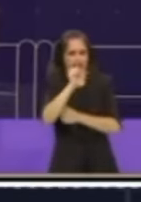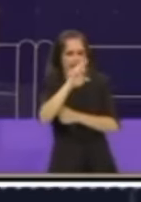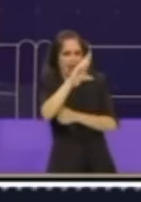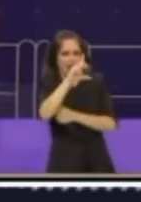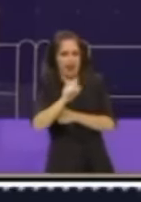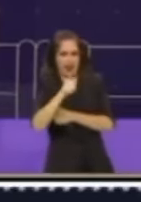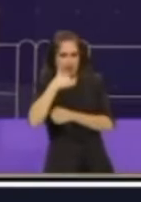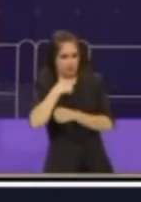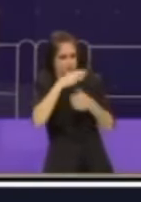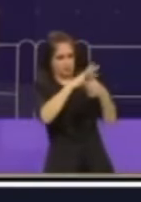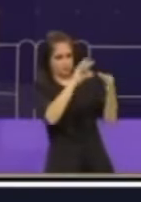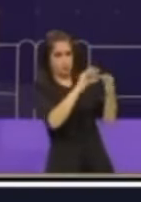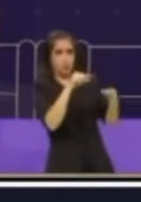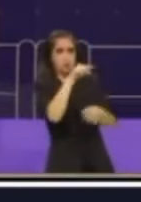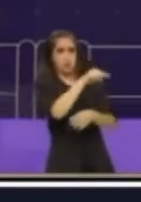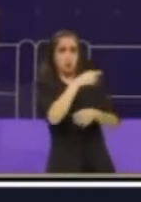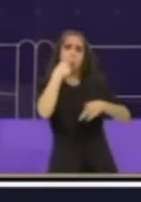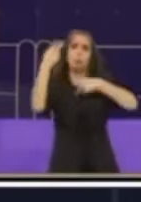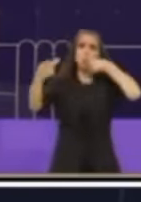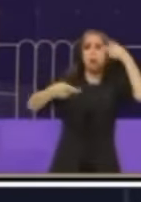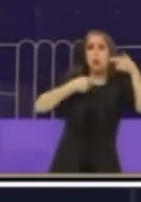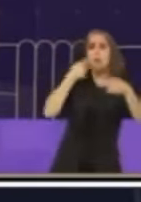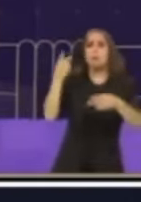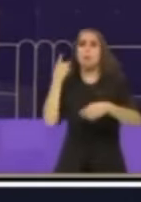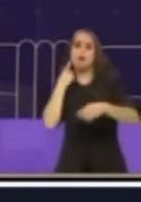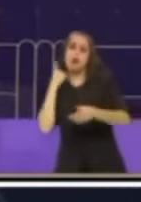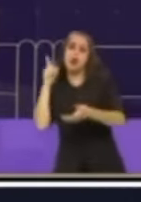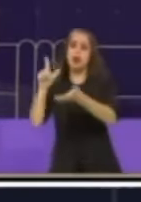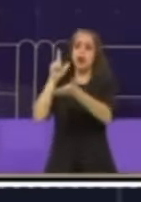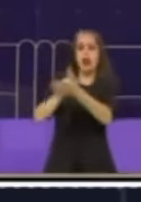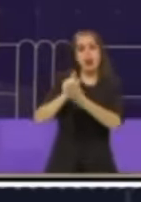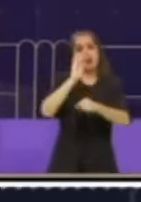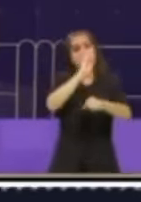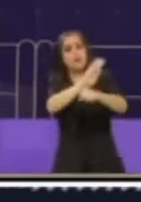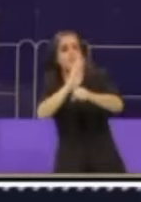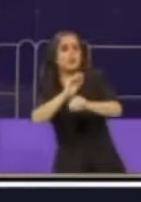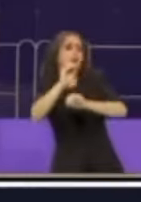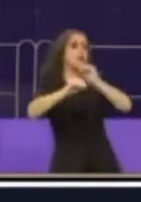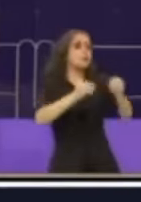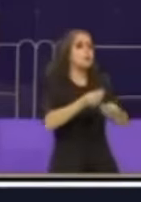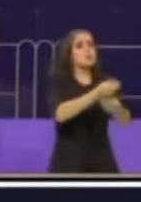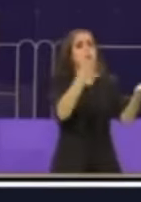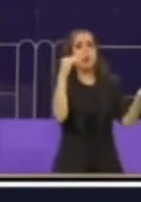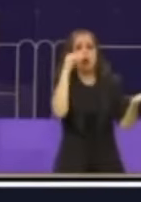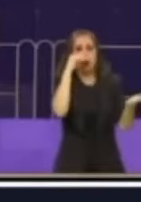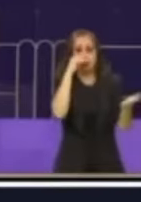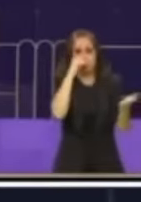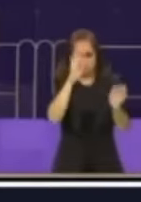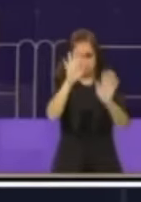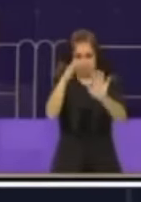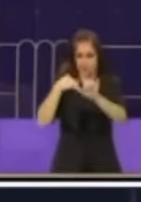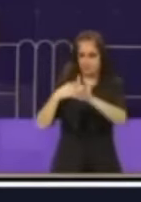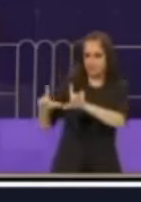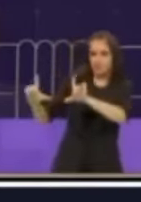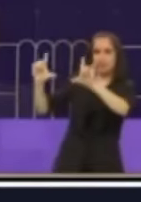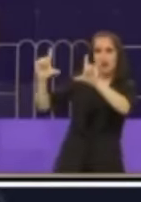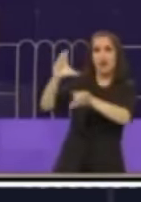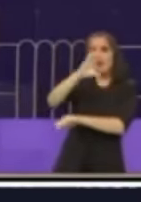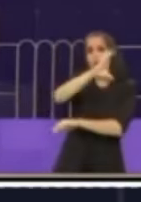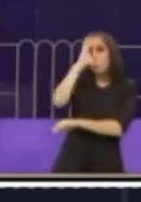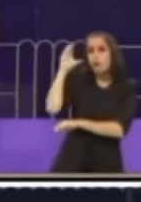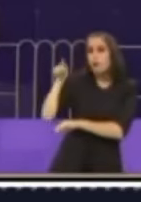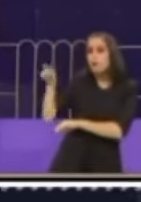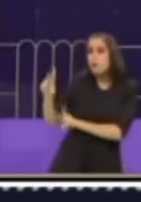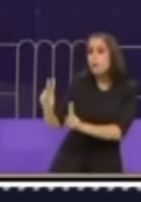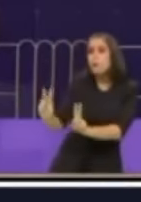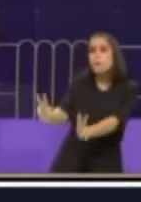declaración a la cámara, sin leer, y con una sonrisa que comunica esperanza. Eso es lo que esperamos en los